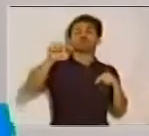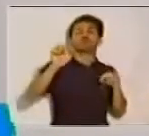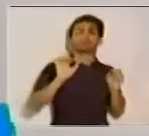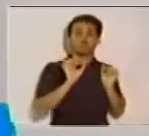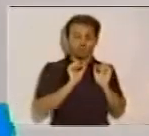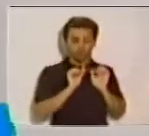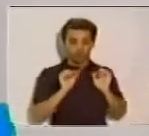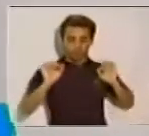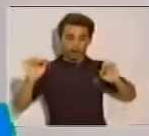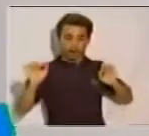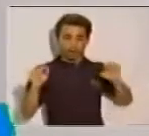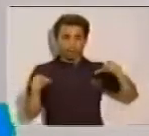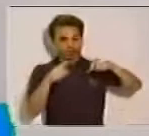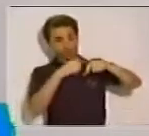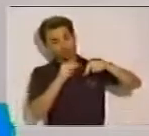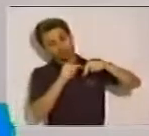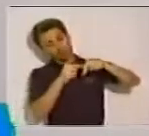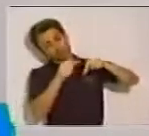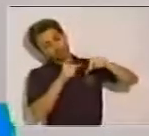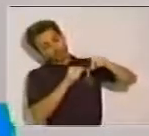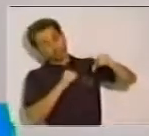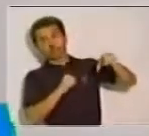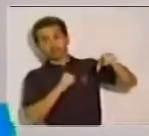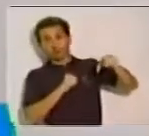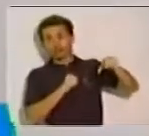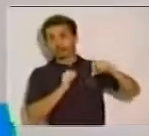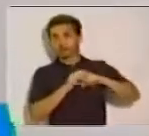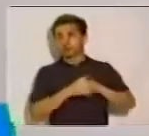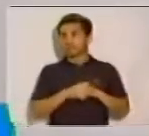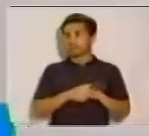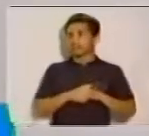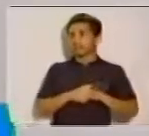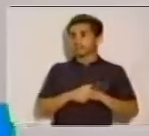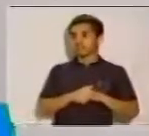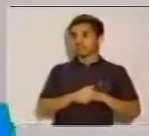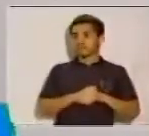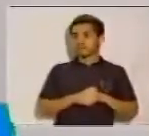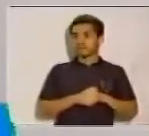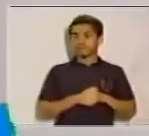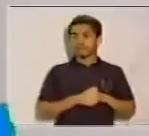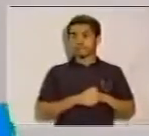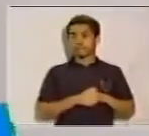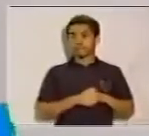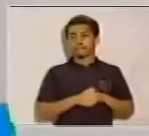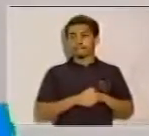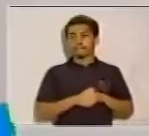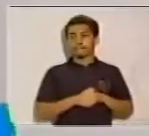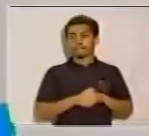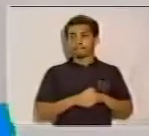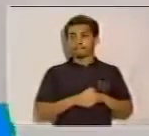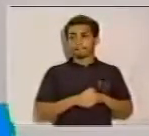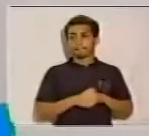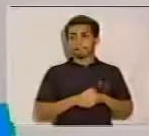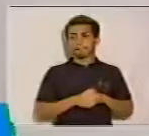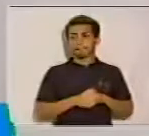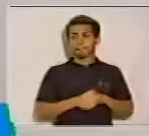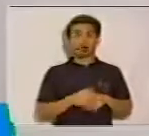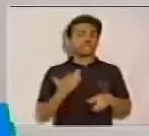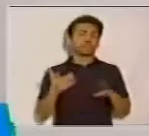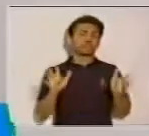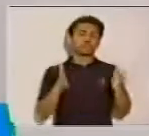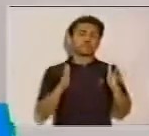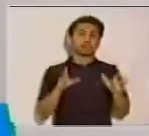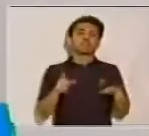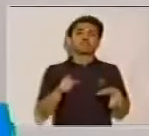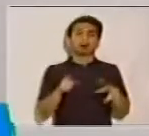centímetro. Eso no es medido, es calculado nada más, ¿sí? Hago una línea. Como una línea guía de las que ustedes saben